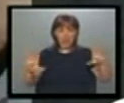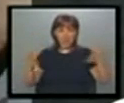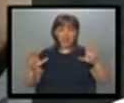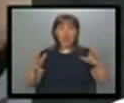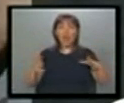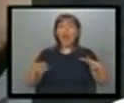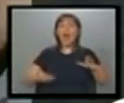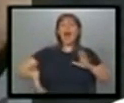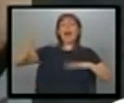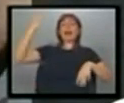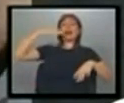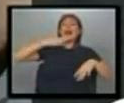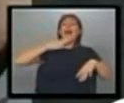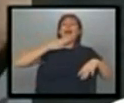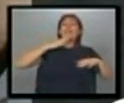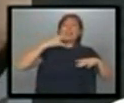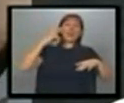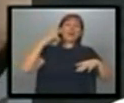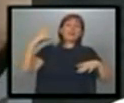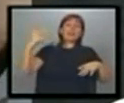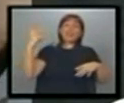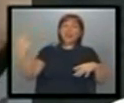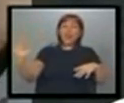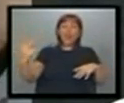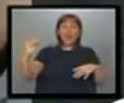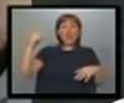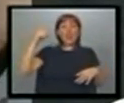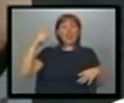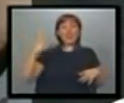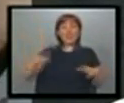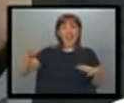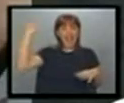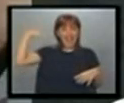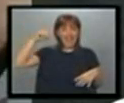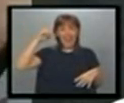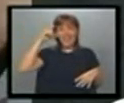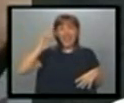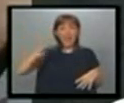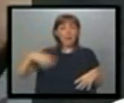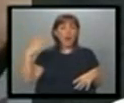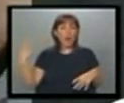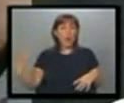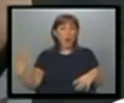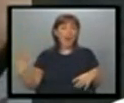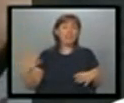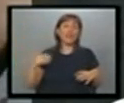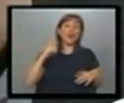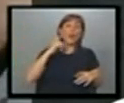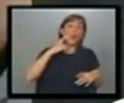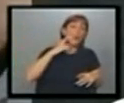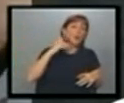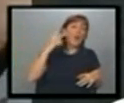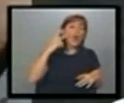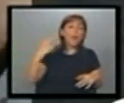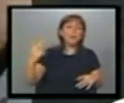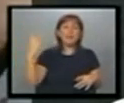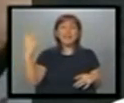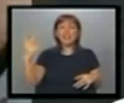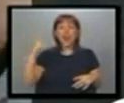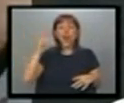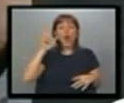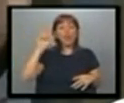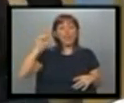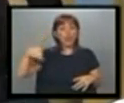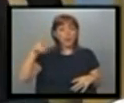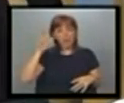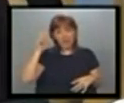año 2002 y junio del año 2002 también. En abril 10,4% y junio 8,6%. ¿Es para preocuparse